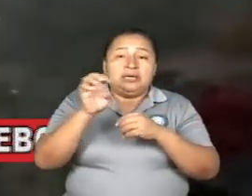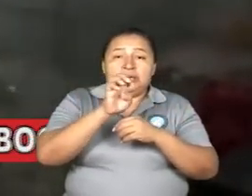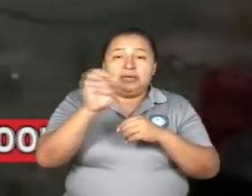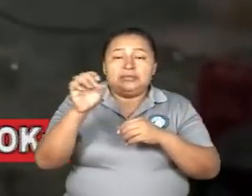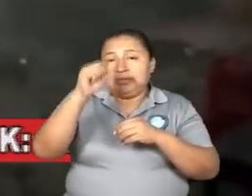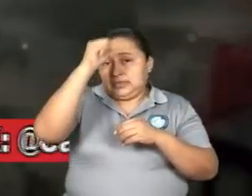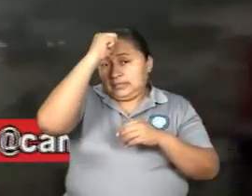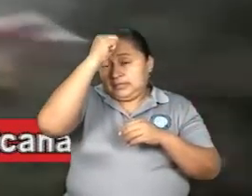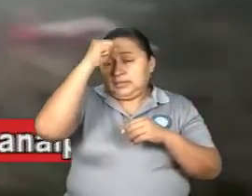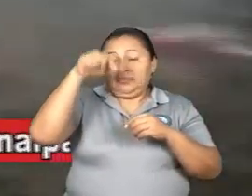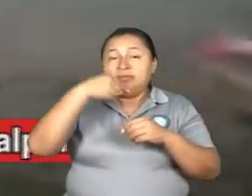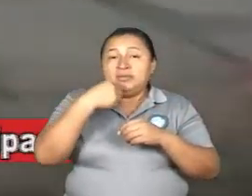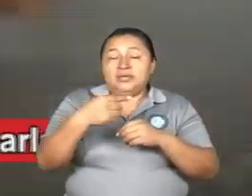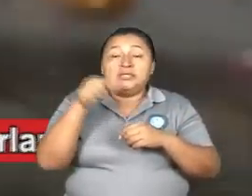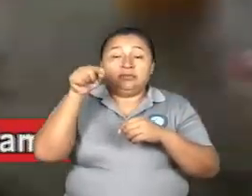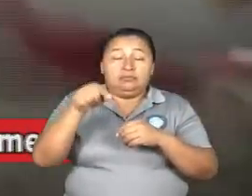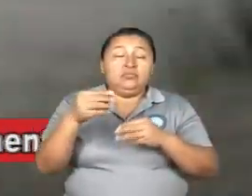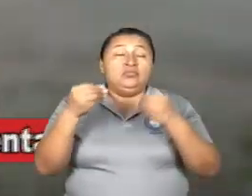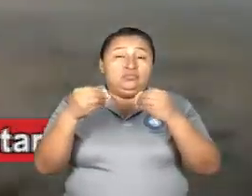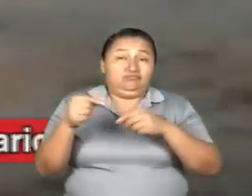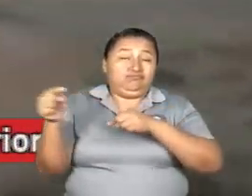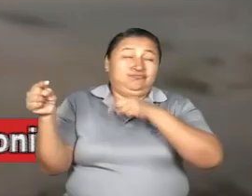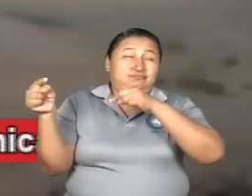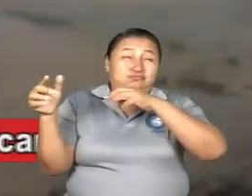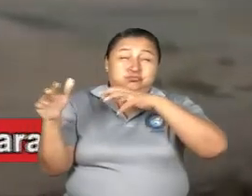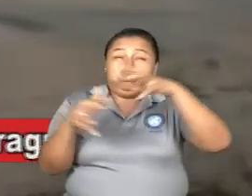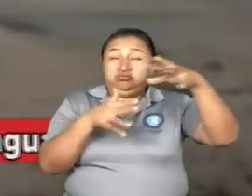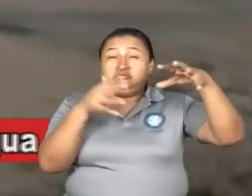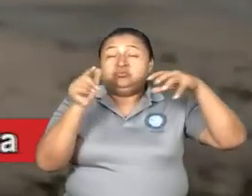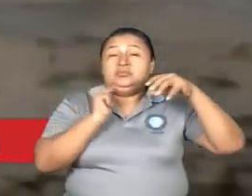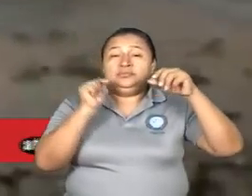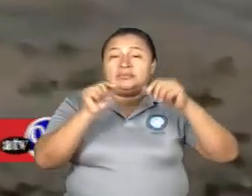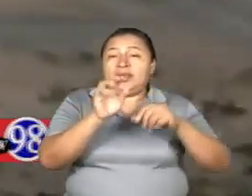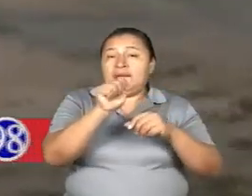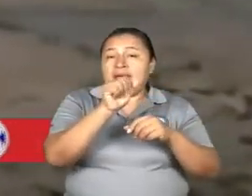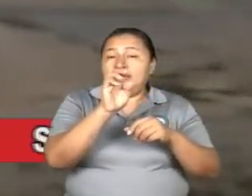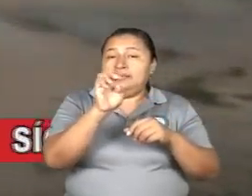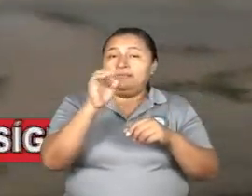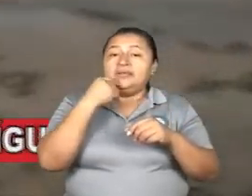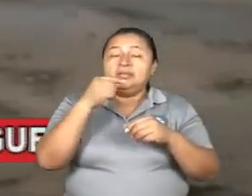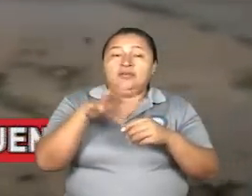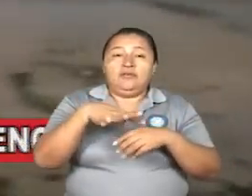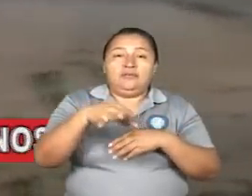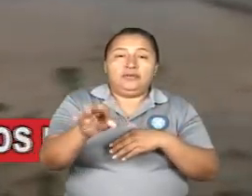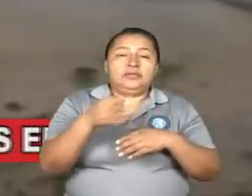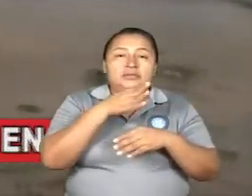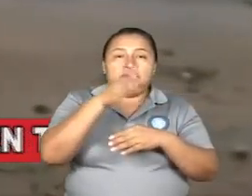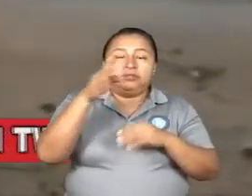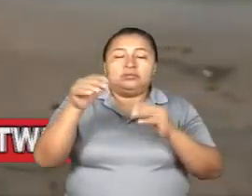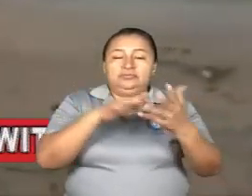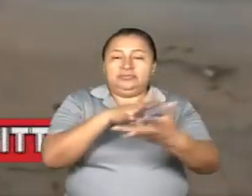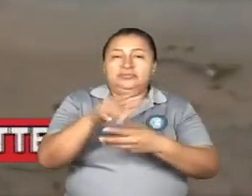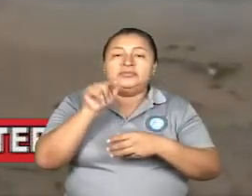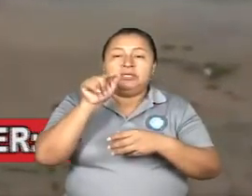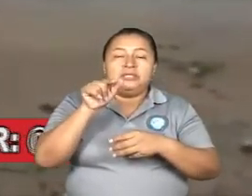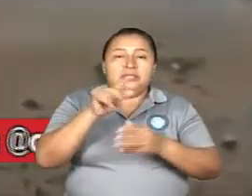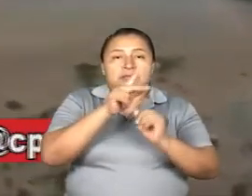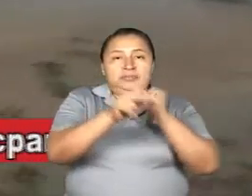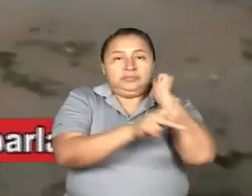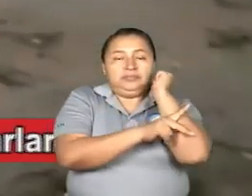India, calificado de muy severo, informaron a EFE, la Oficina de Gestión de Desastres de esa